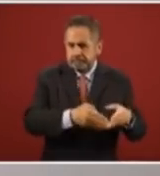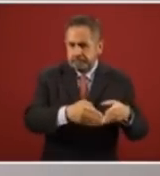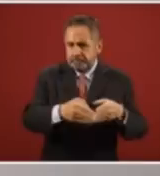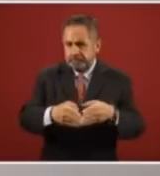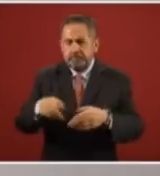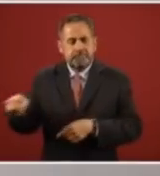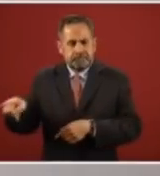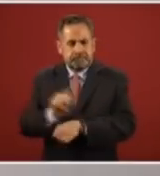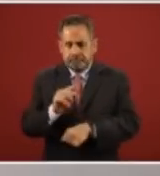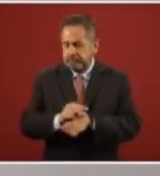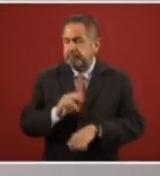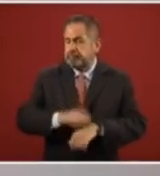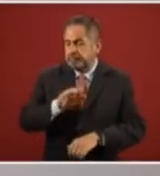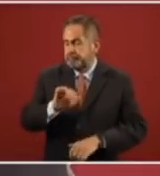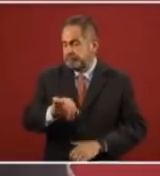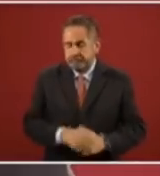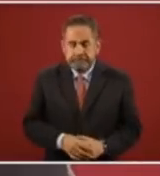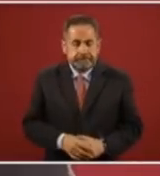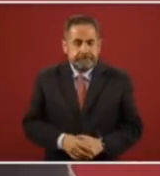los puertos,